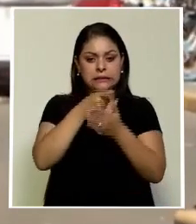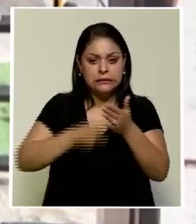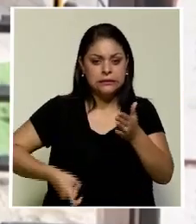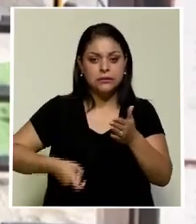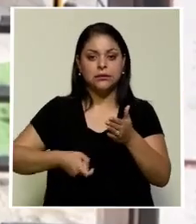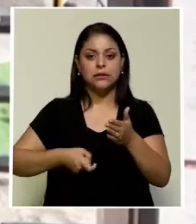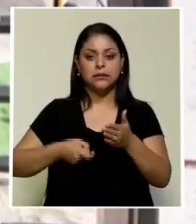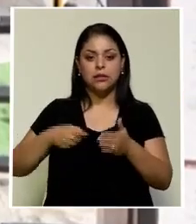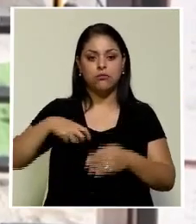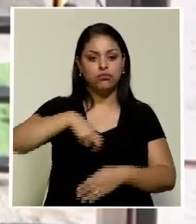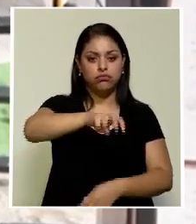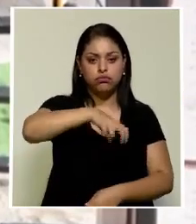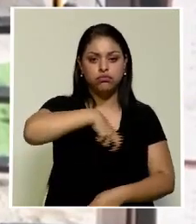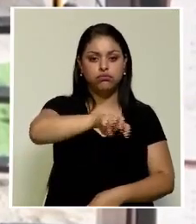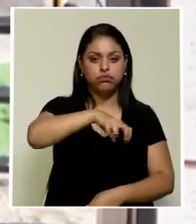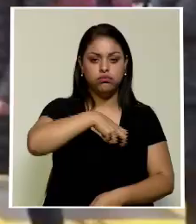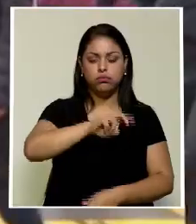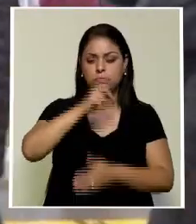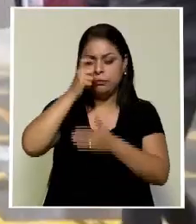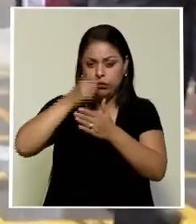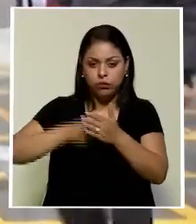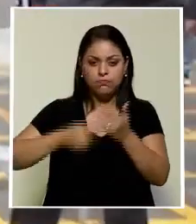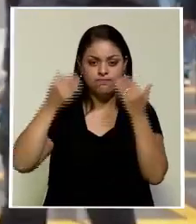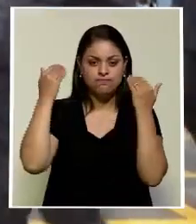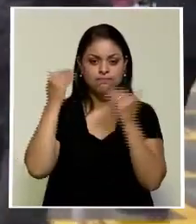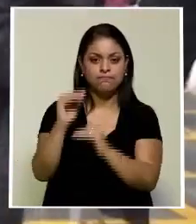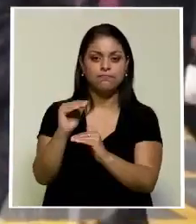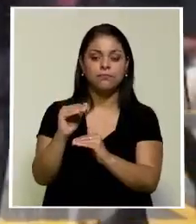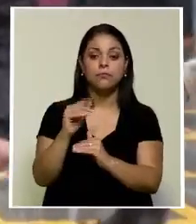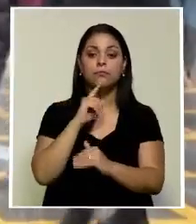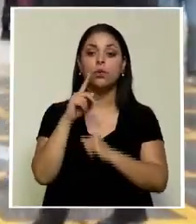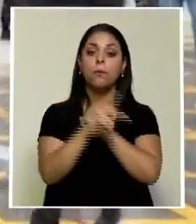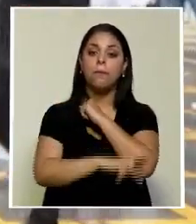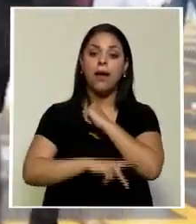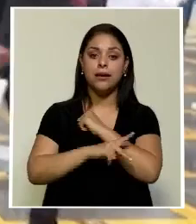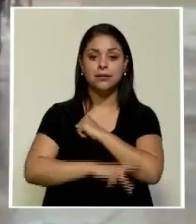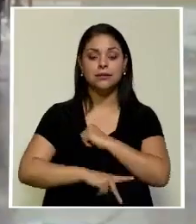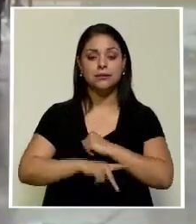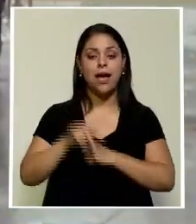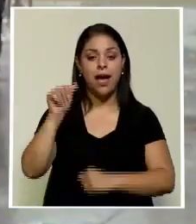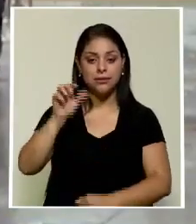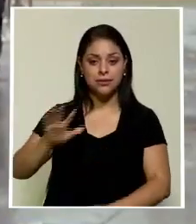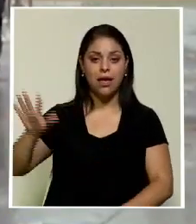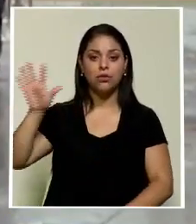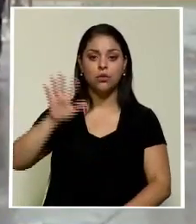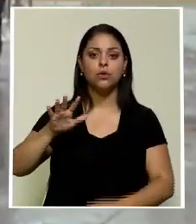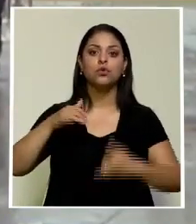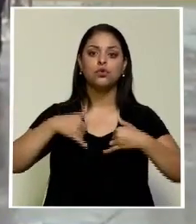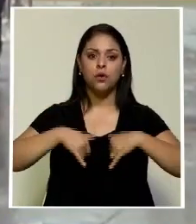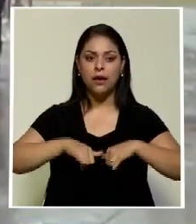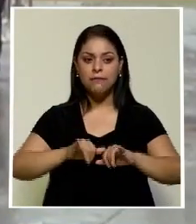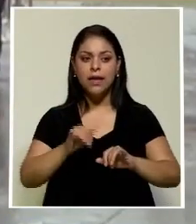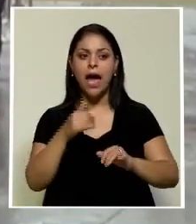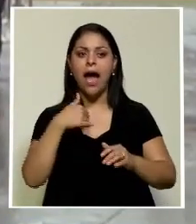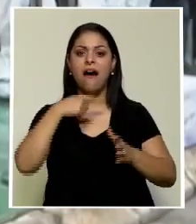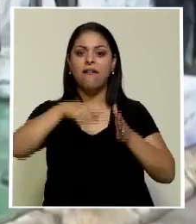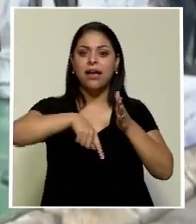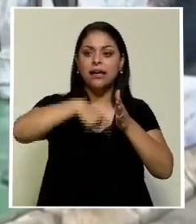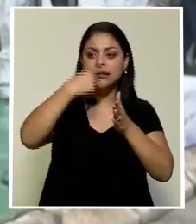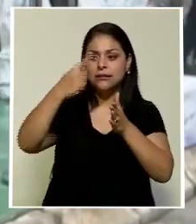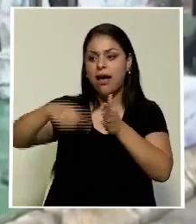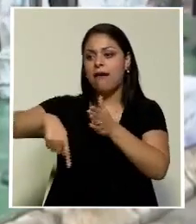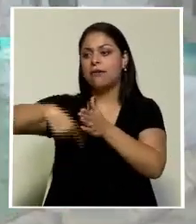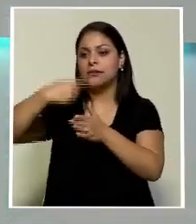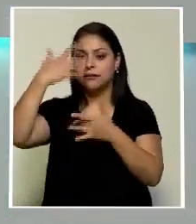limitación draconiana de los ingresos a su territorio. Pero el país asiático igual registra regularmente focos esporádicos de